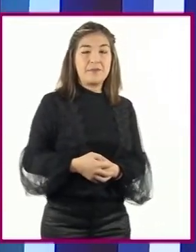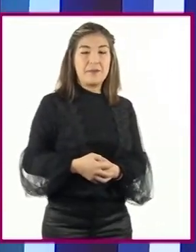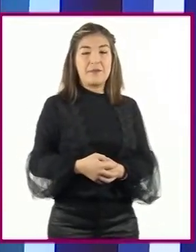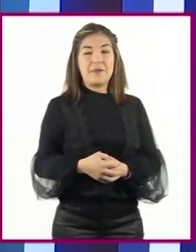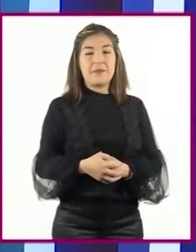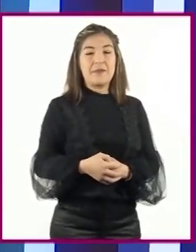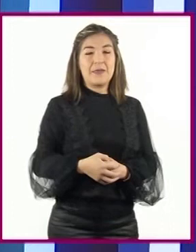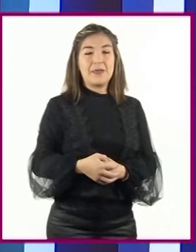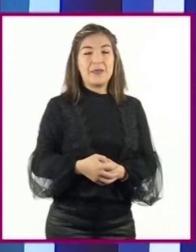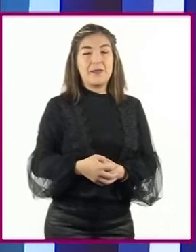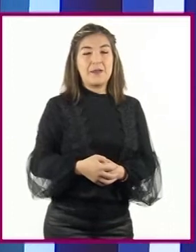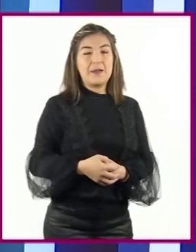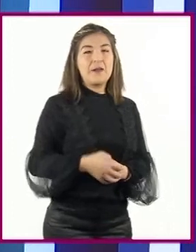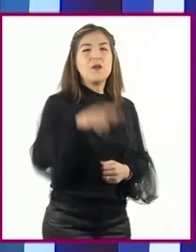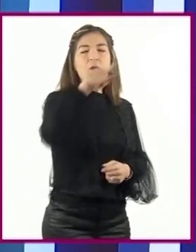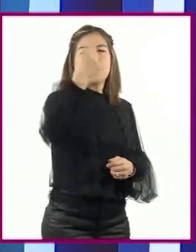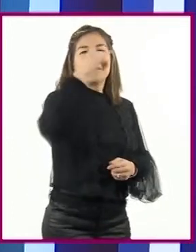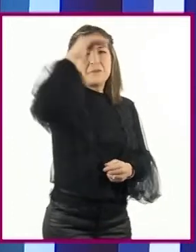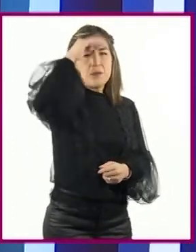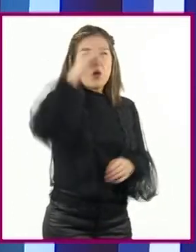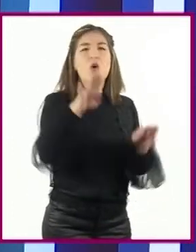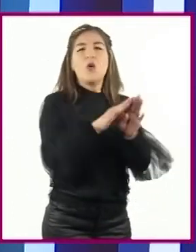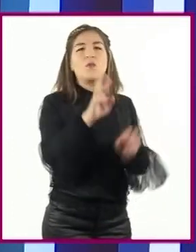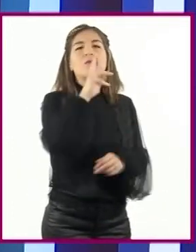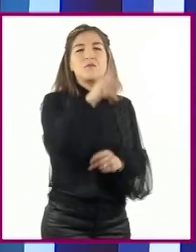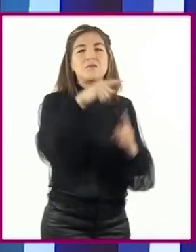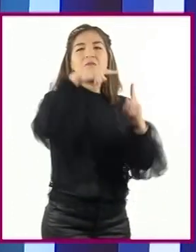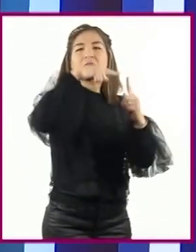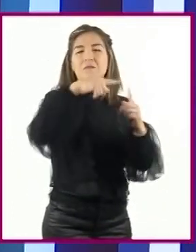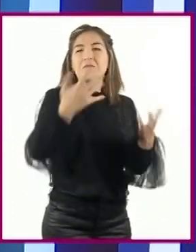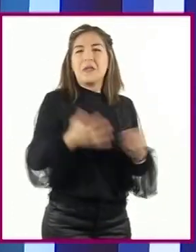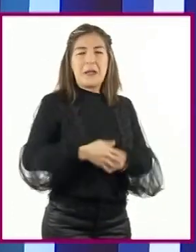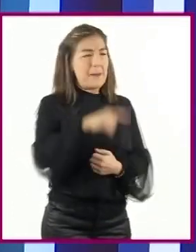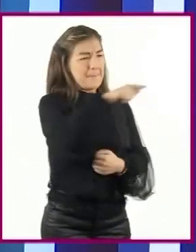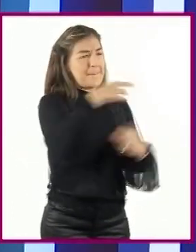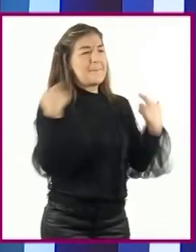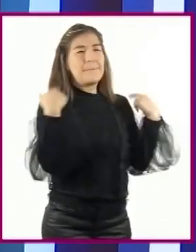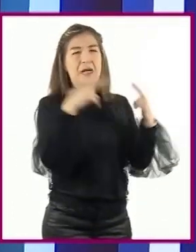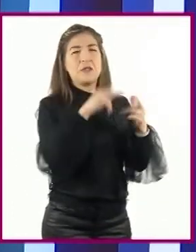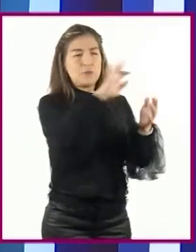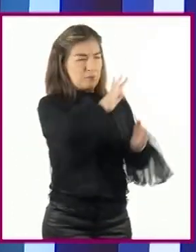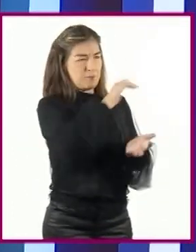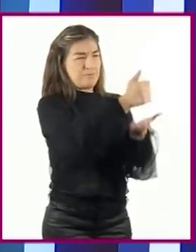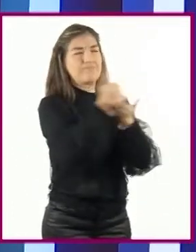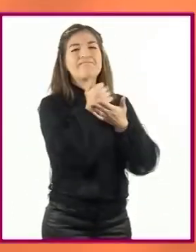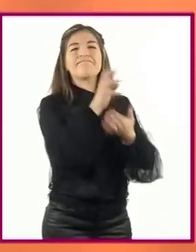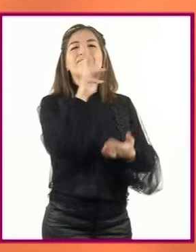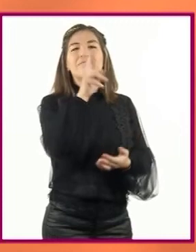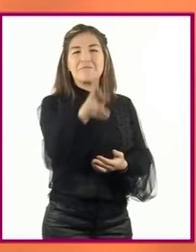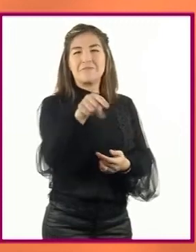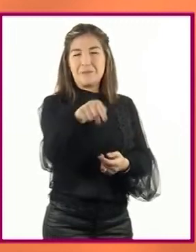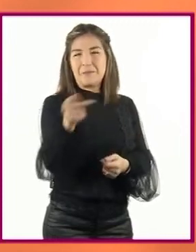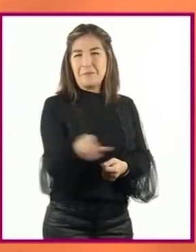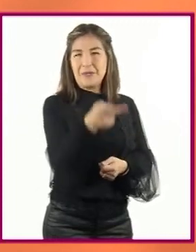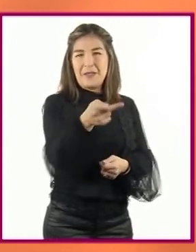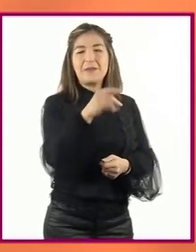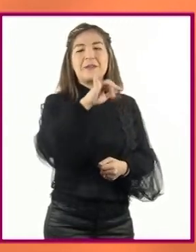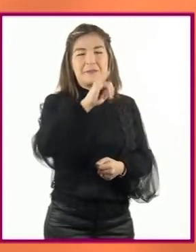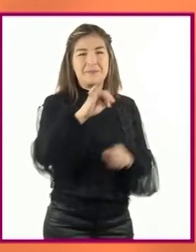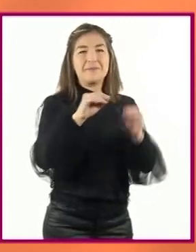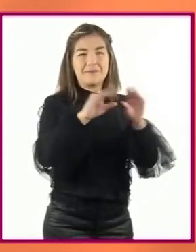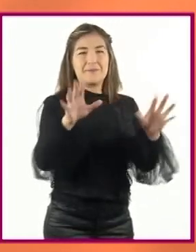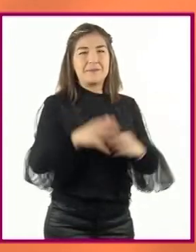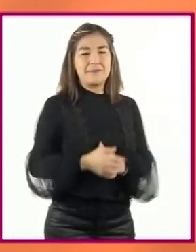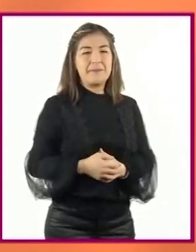¿Cómo resolverían la división? Maestro Raúl, ¿nos ayuda a responder las preguntas?